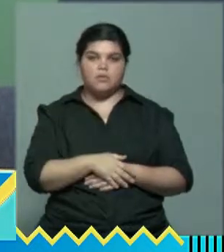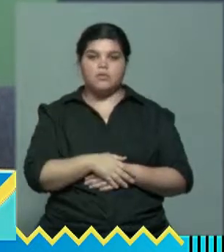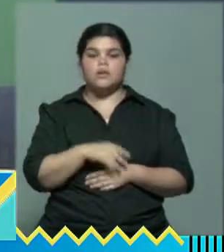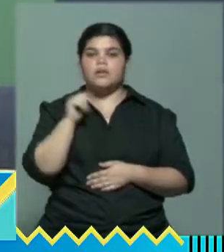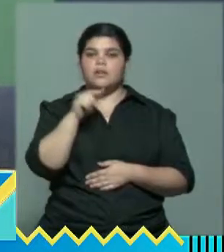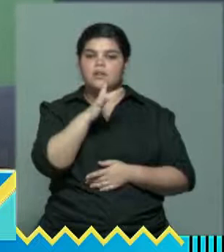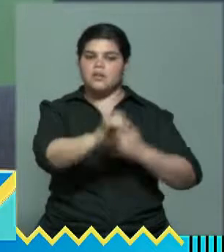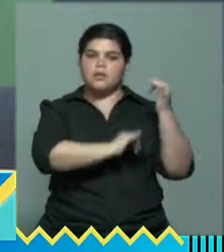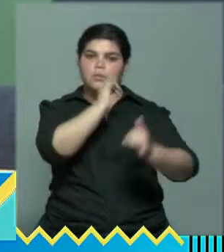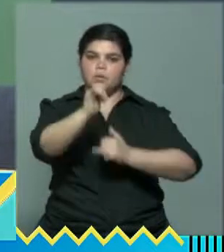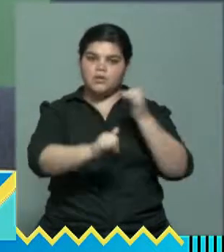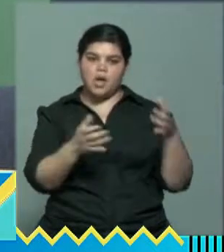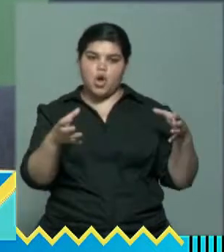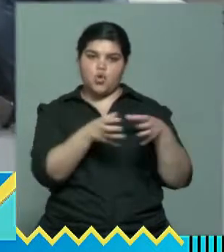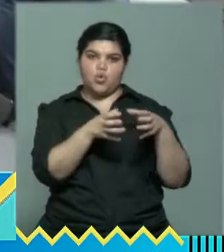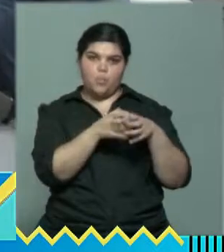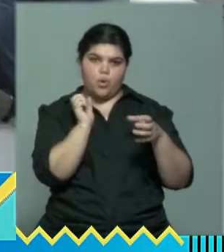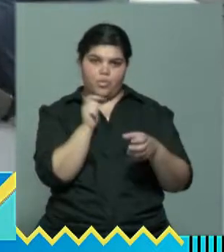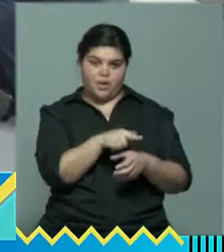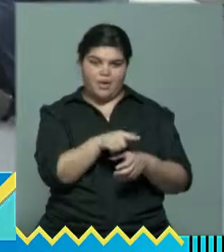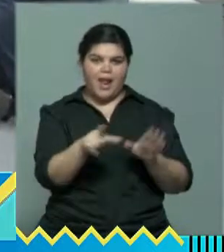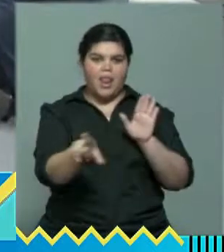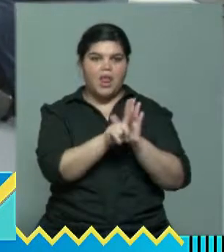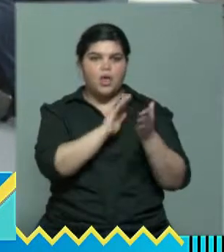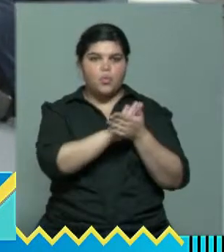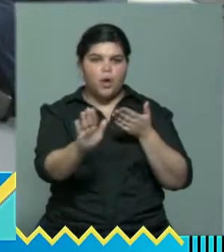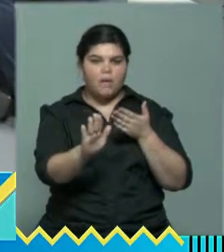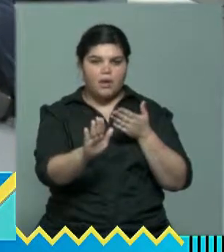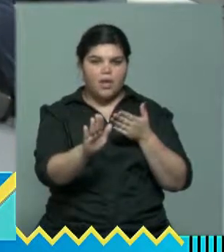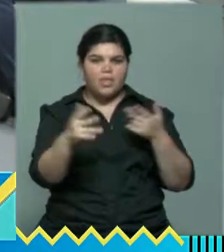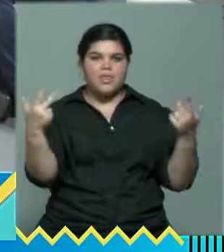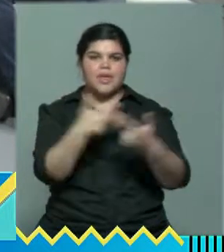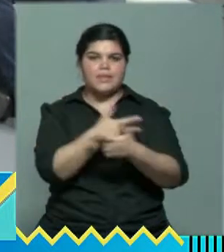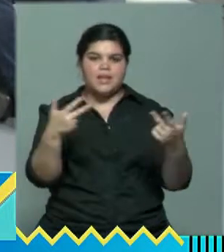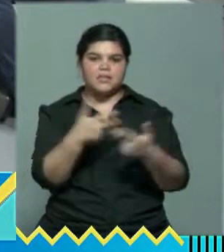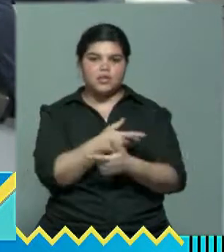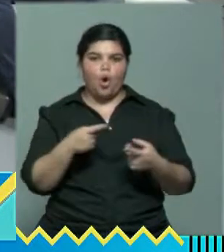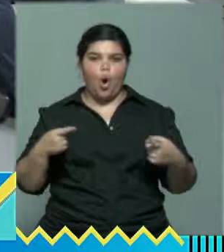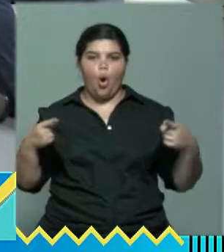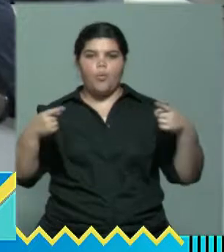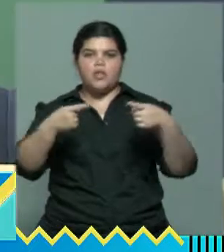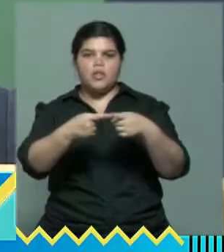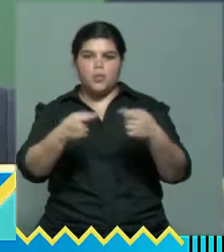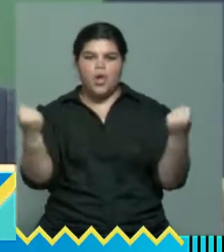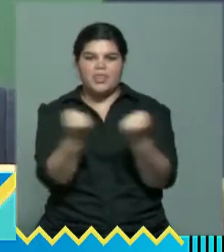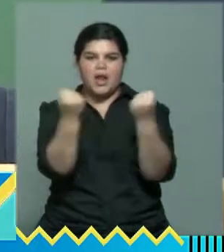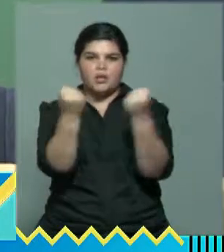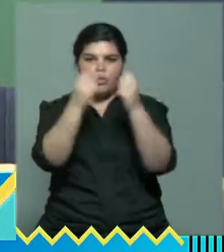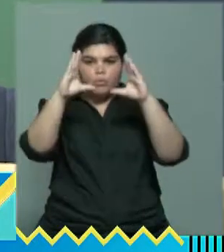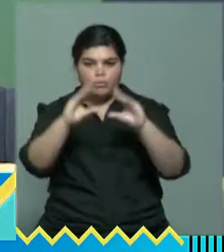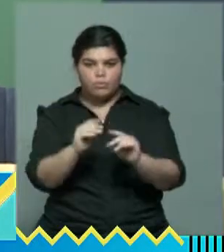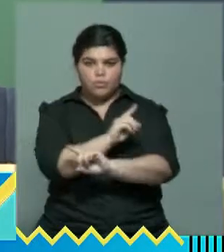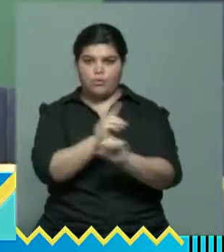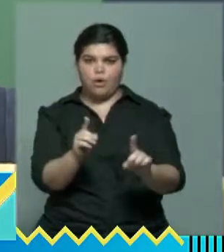que para su bloque esta nueva ley de tránsito no tenía como objetivo disminuir los accidentes viales y demás,